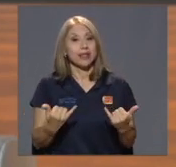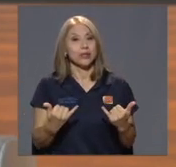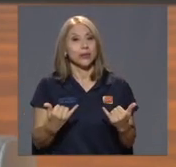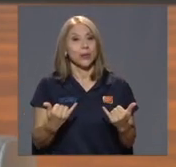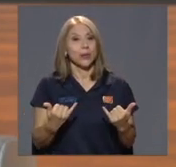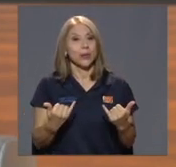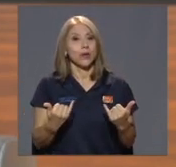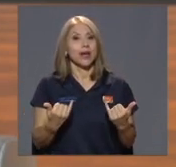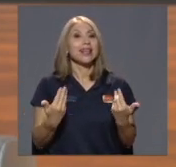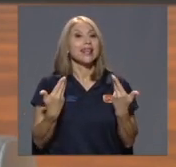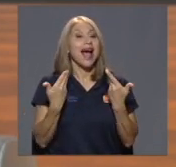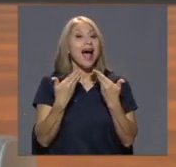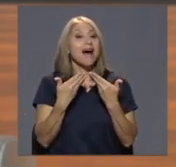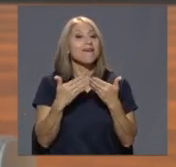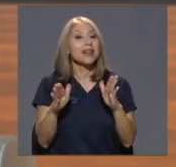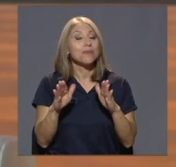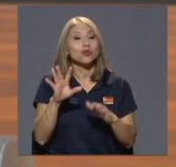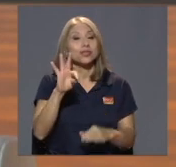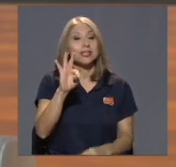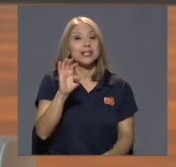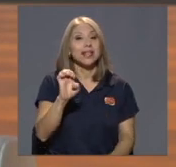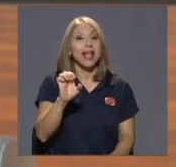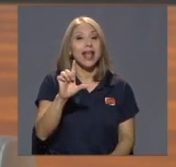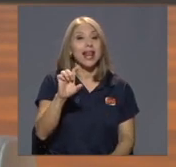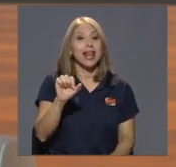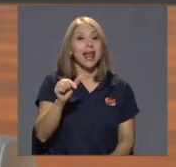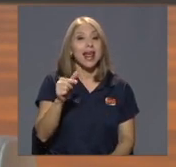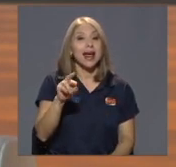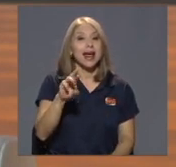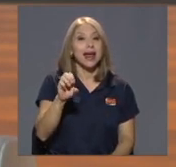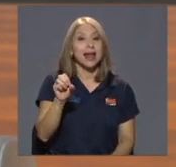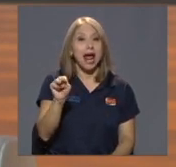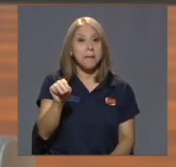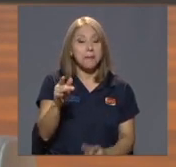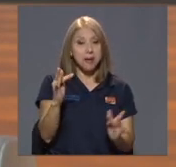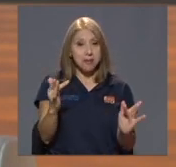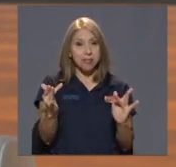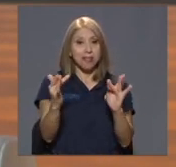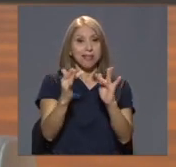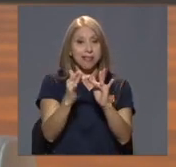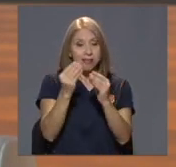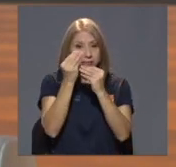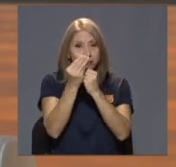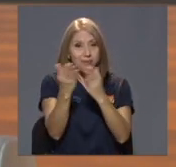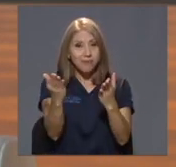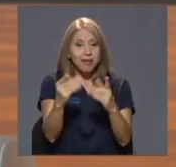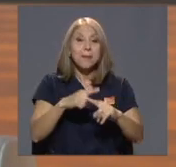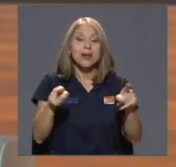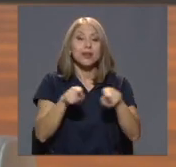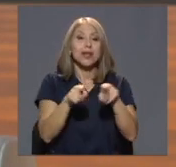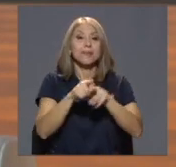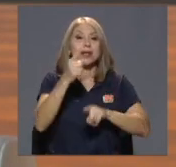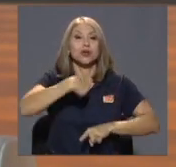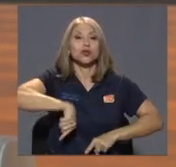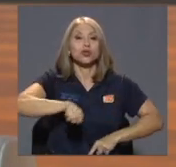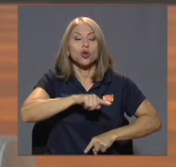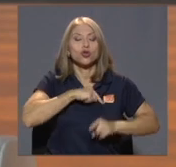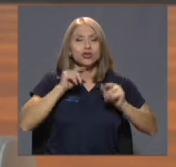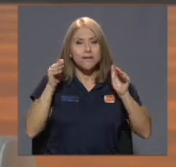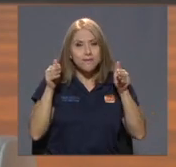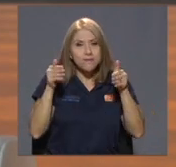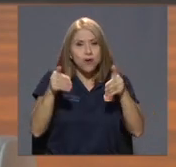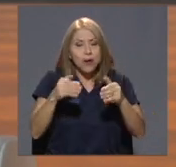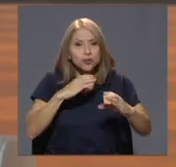abrimos un canal de Telegram, pero además estamos haciendo un esfuerzo por enfocar nuestra comunicación en lo